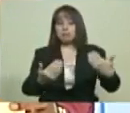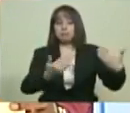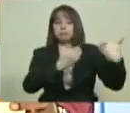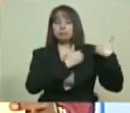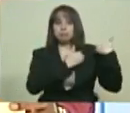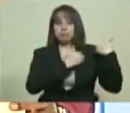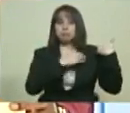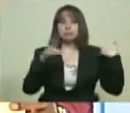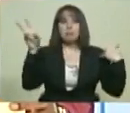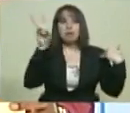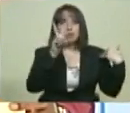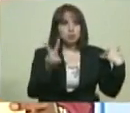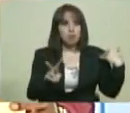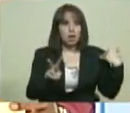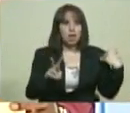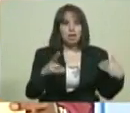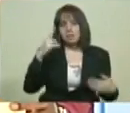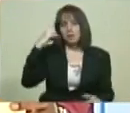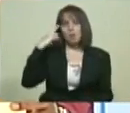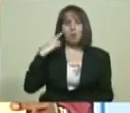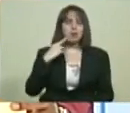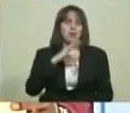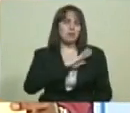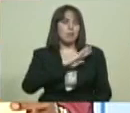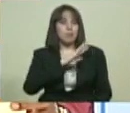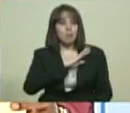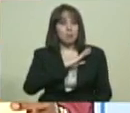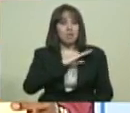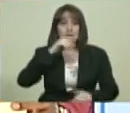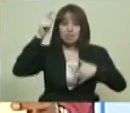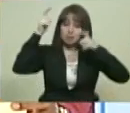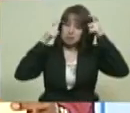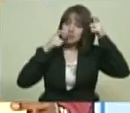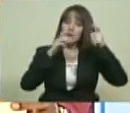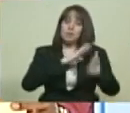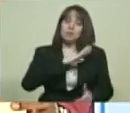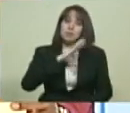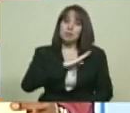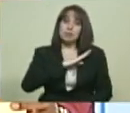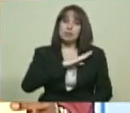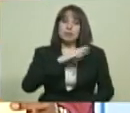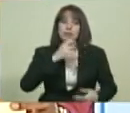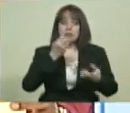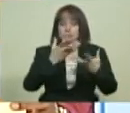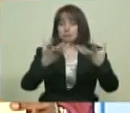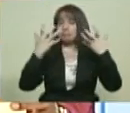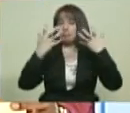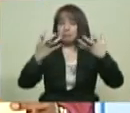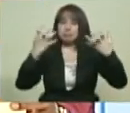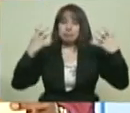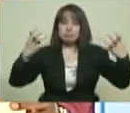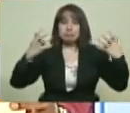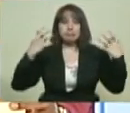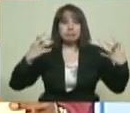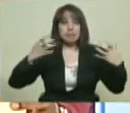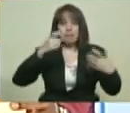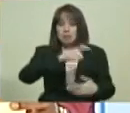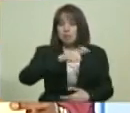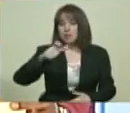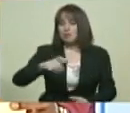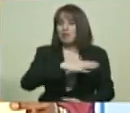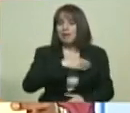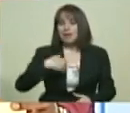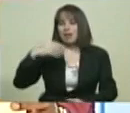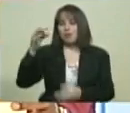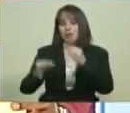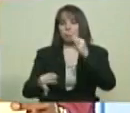Venezuela, de Simón Bolívar, Hugo Chávez y de millones de combatientes por la justicia social, no